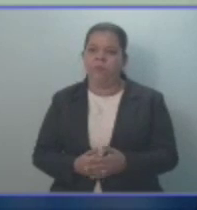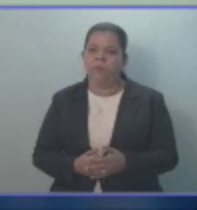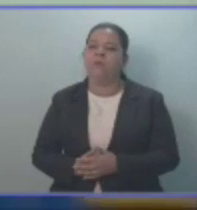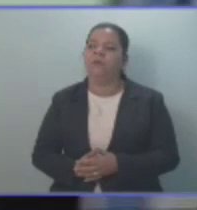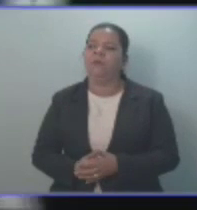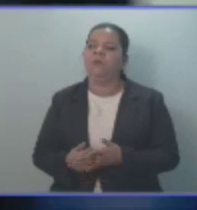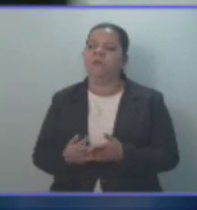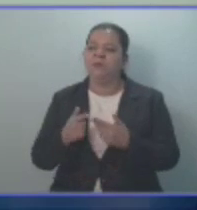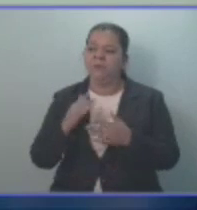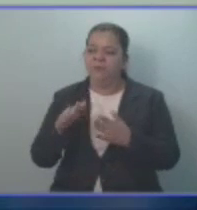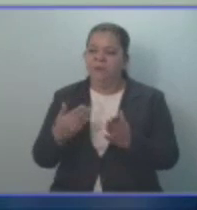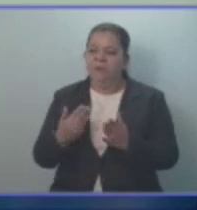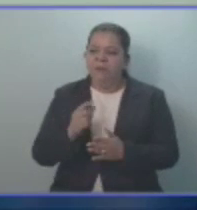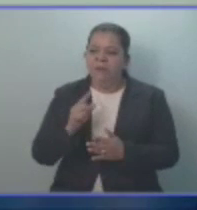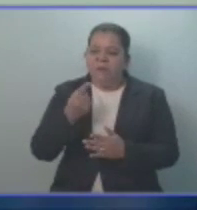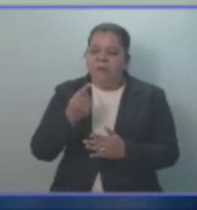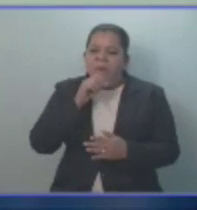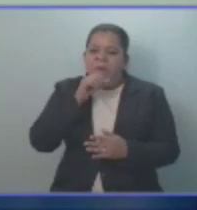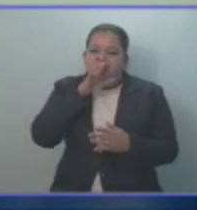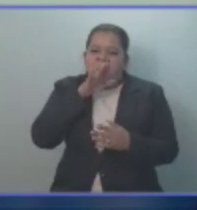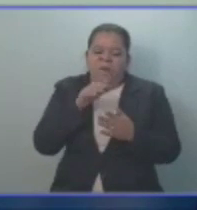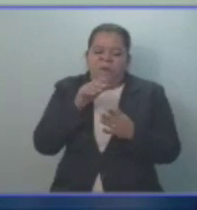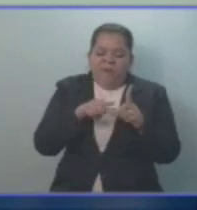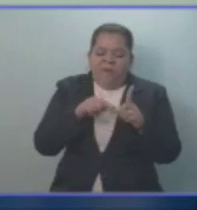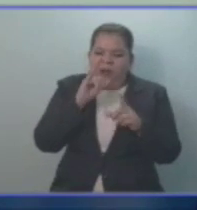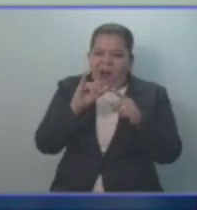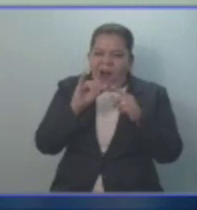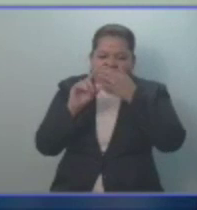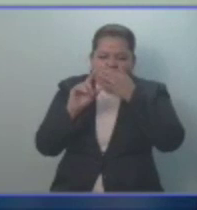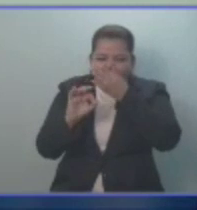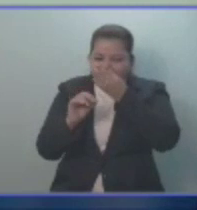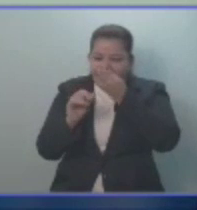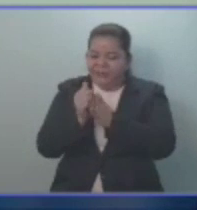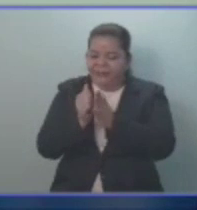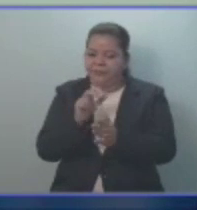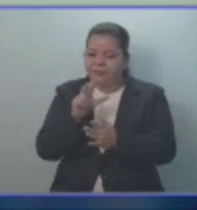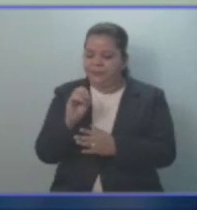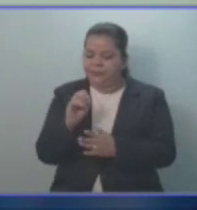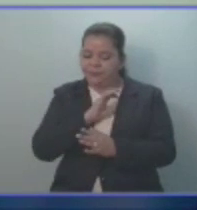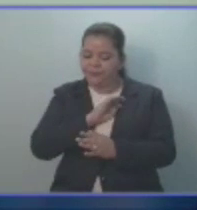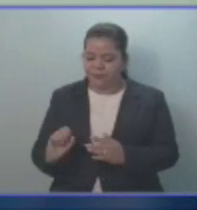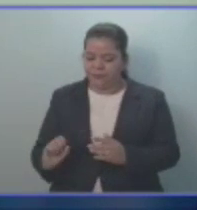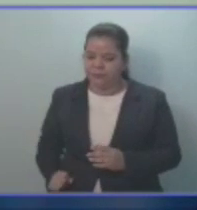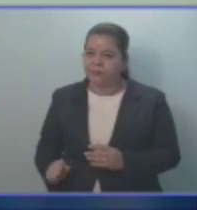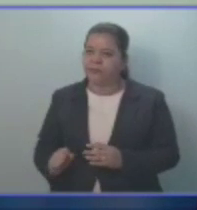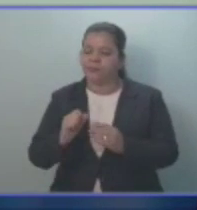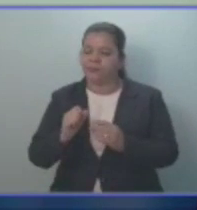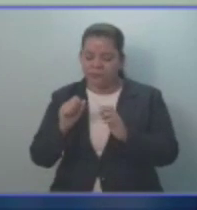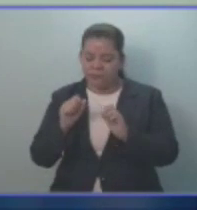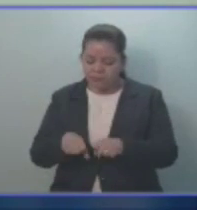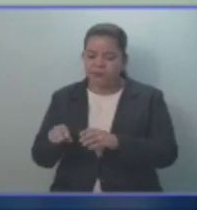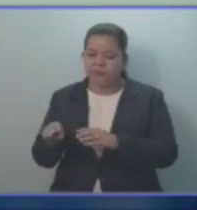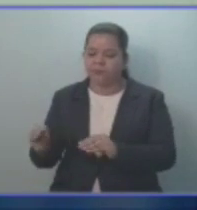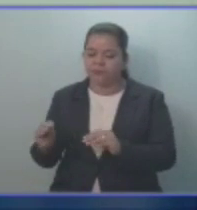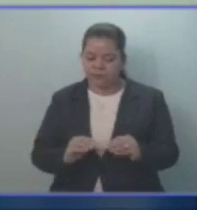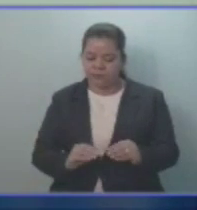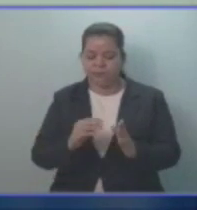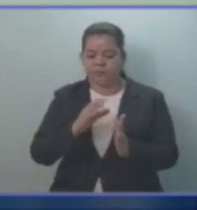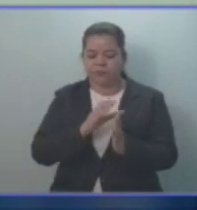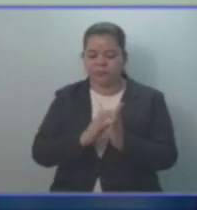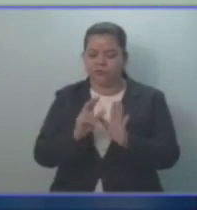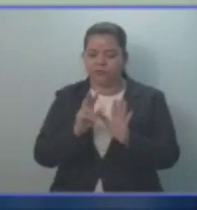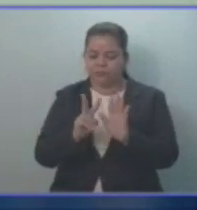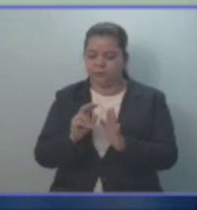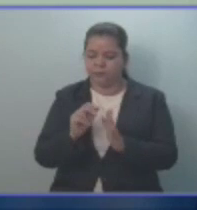el párrafo 1F del artículo 30, El Salvador se reserva el derecho de aplicar el párrafo